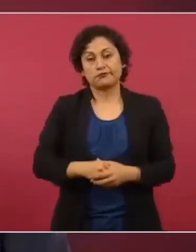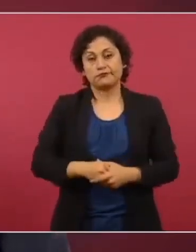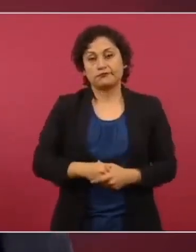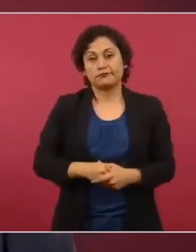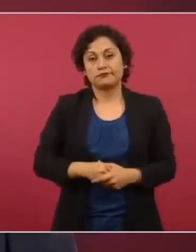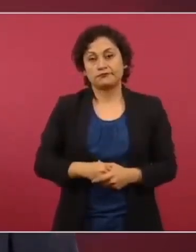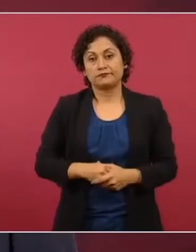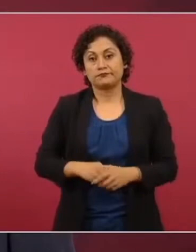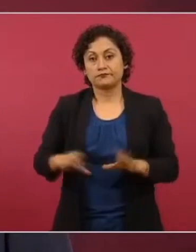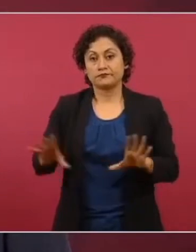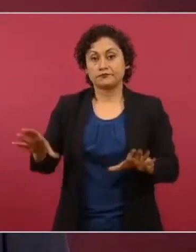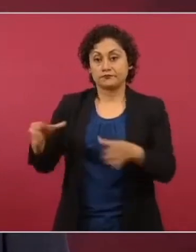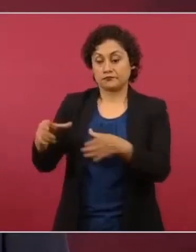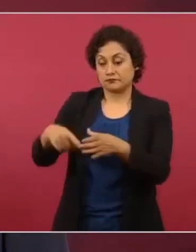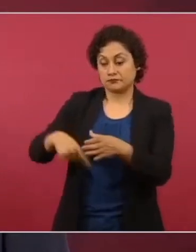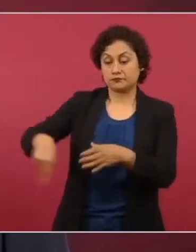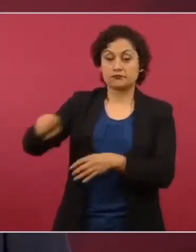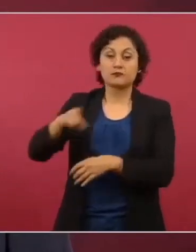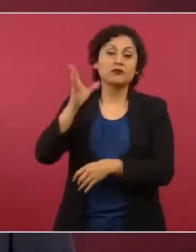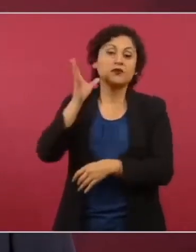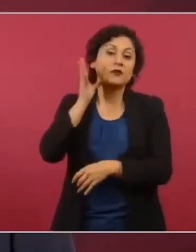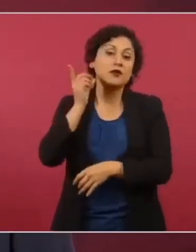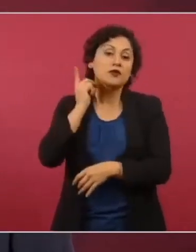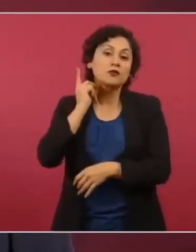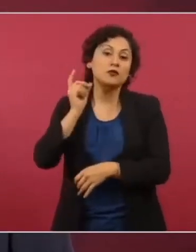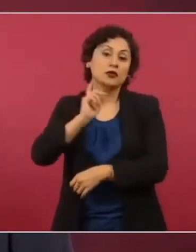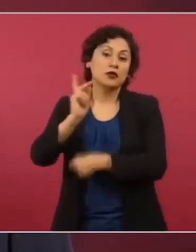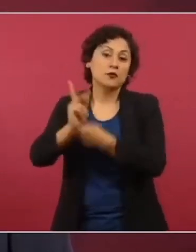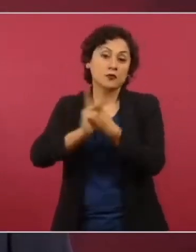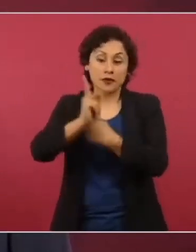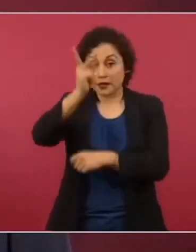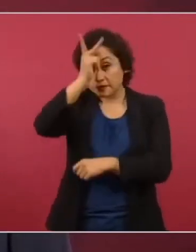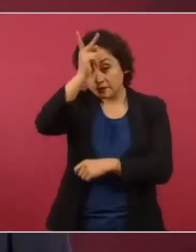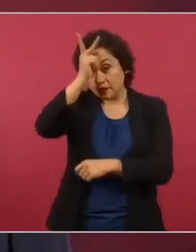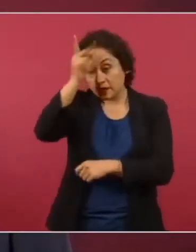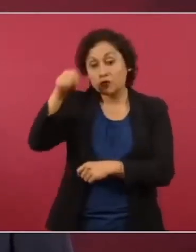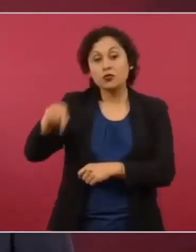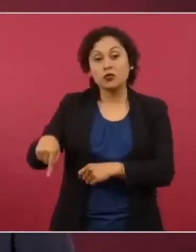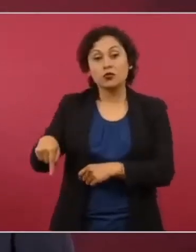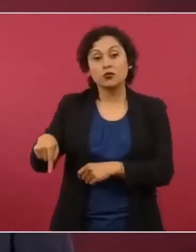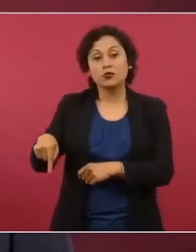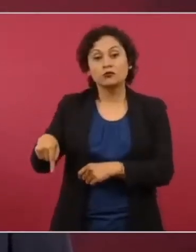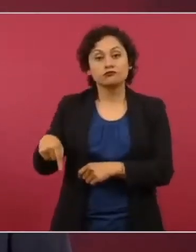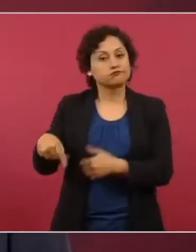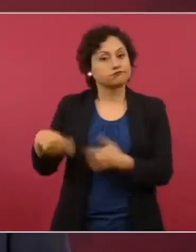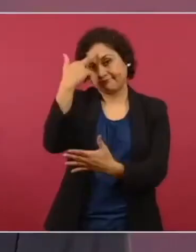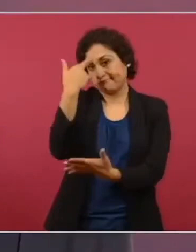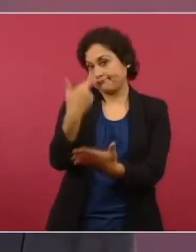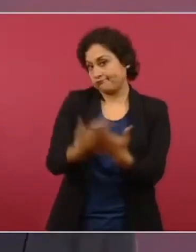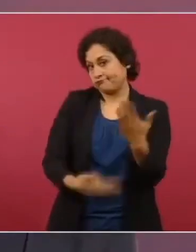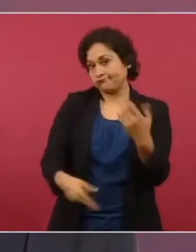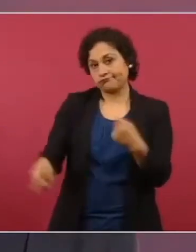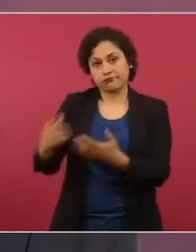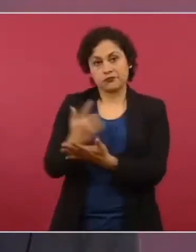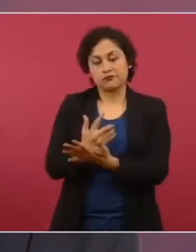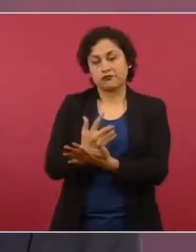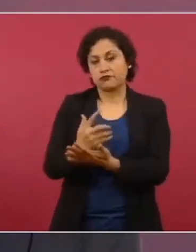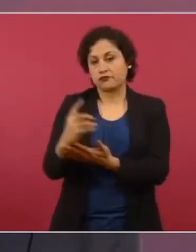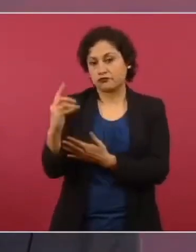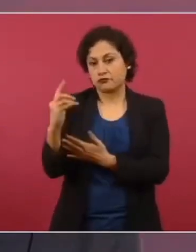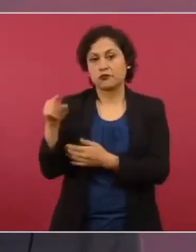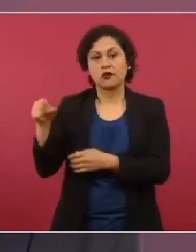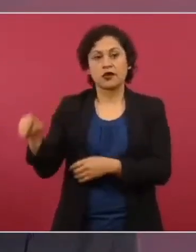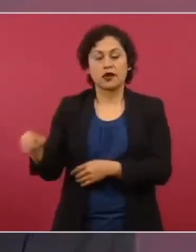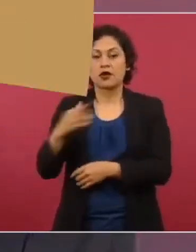el Congreso de Perú se extralimitó y cometió